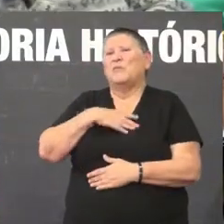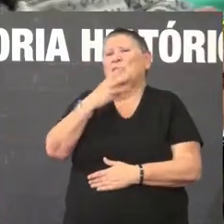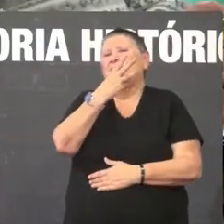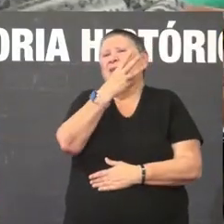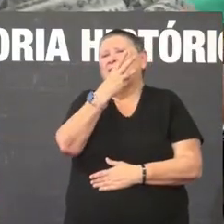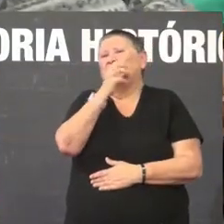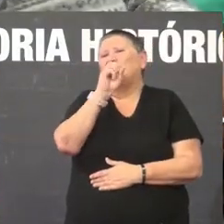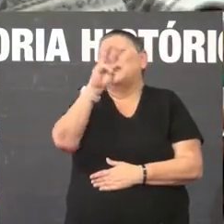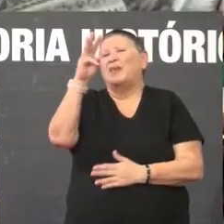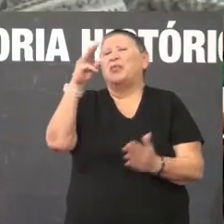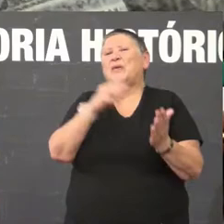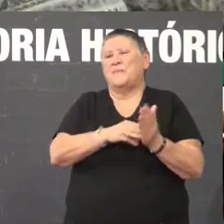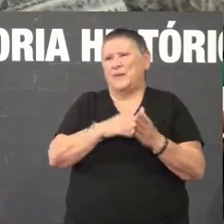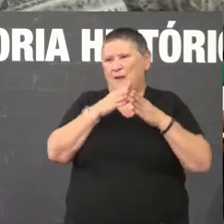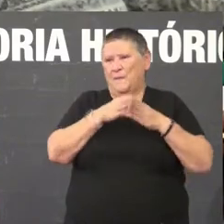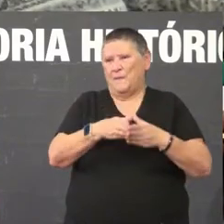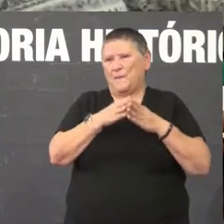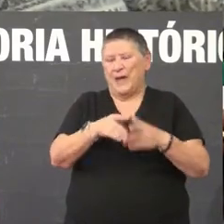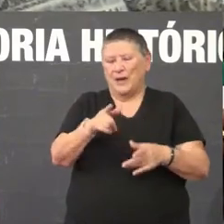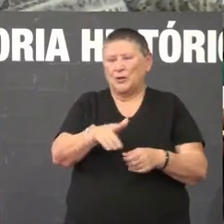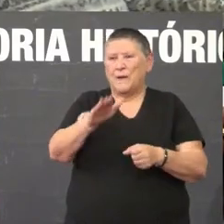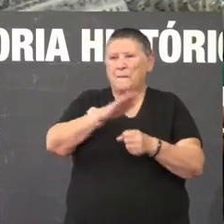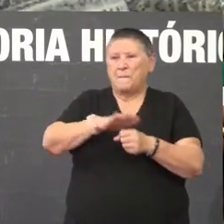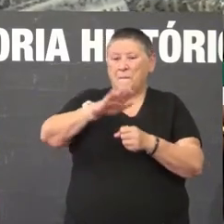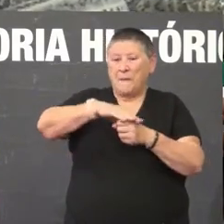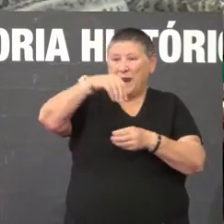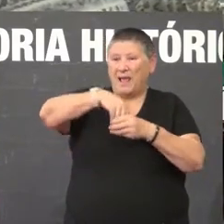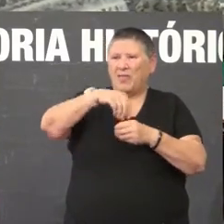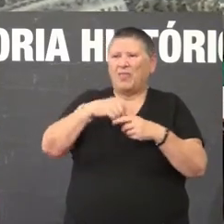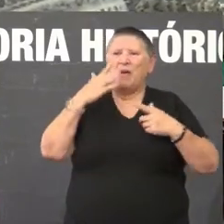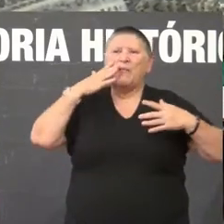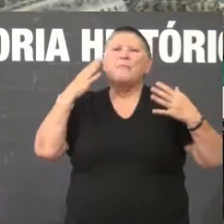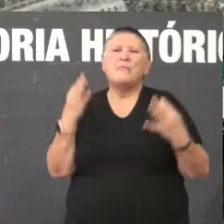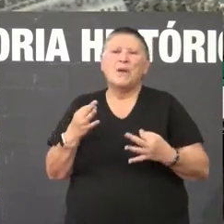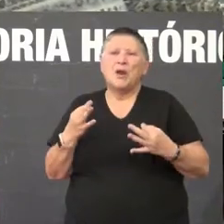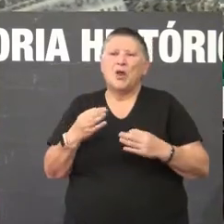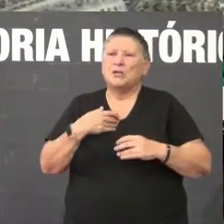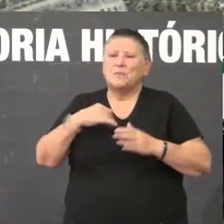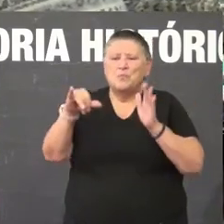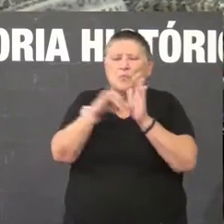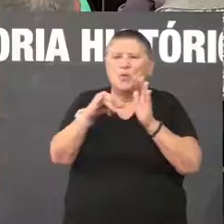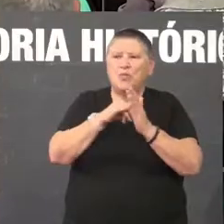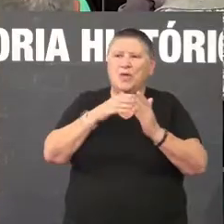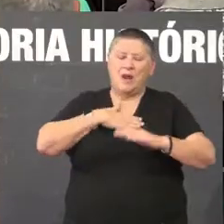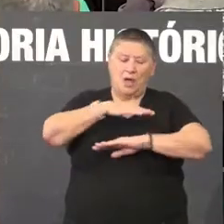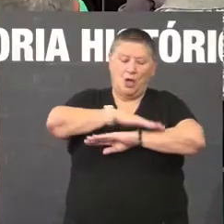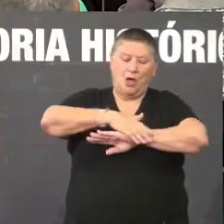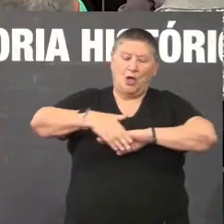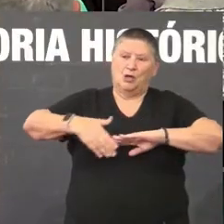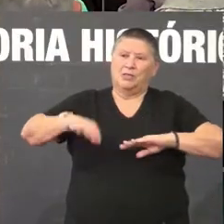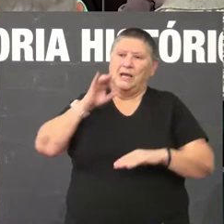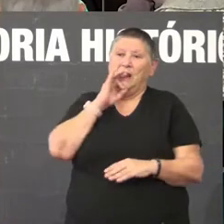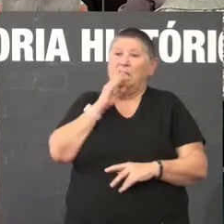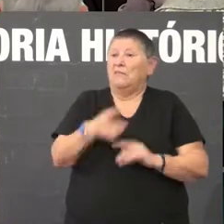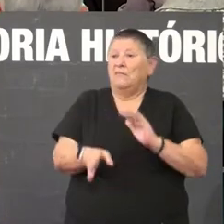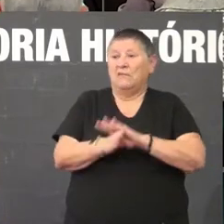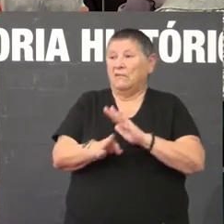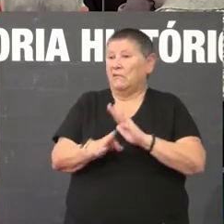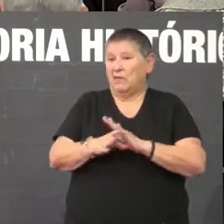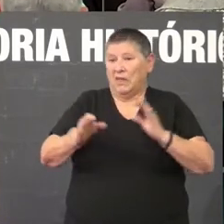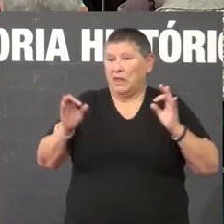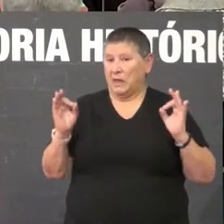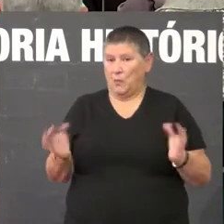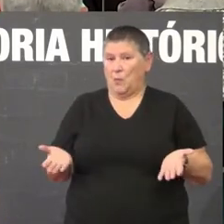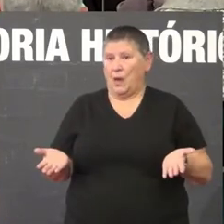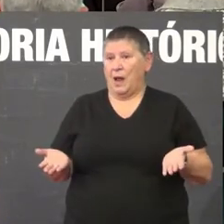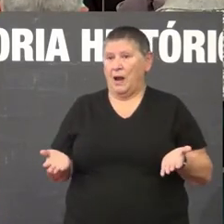mercadoría perigosa e cercano ás costas galegas. Continúa igual. En estes